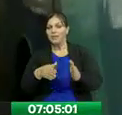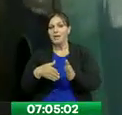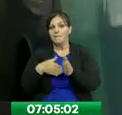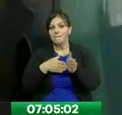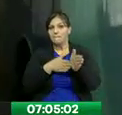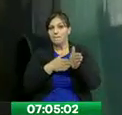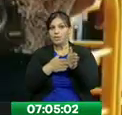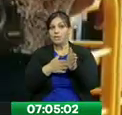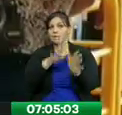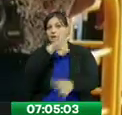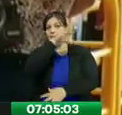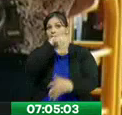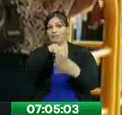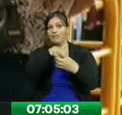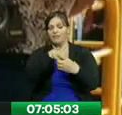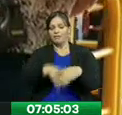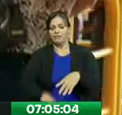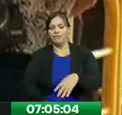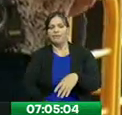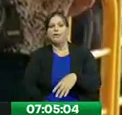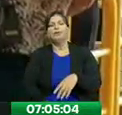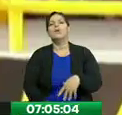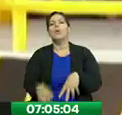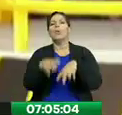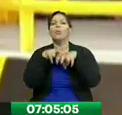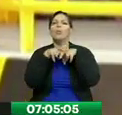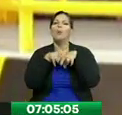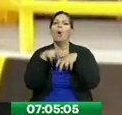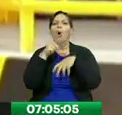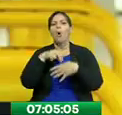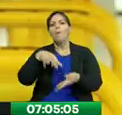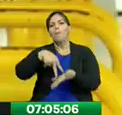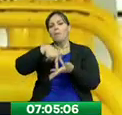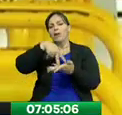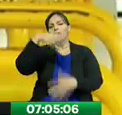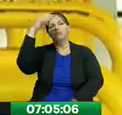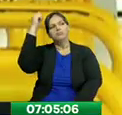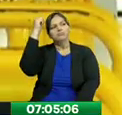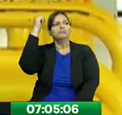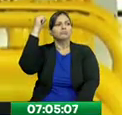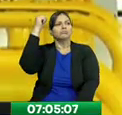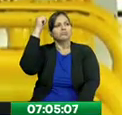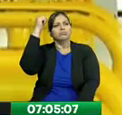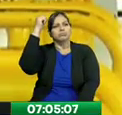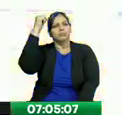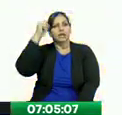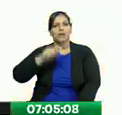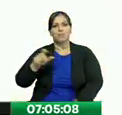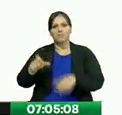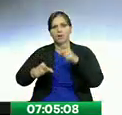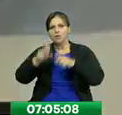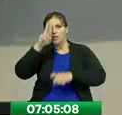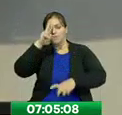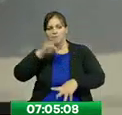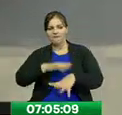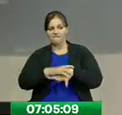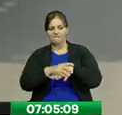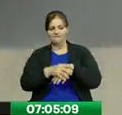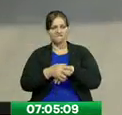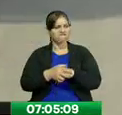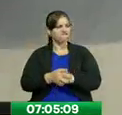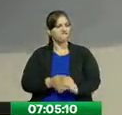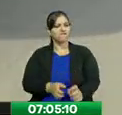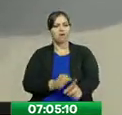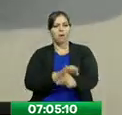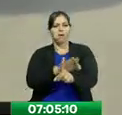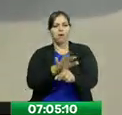Proteger su integridad y dar aviso al guardia de la estación en el caso de ser víctima de acoso o de robo y cuidar el bien común, es